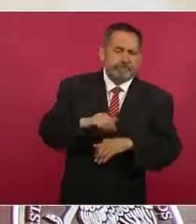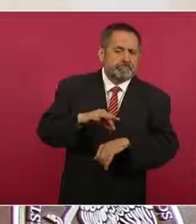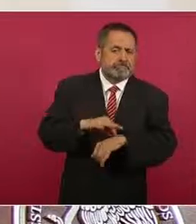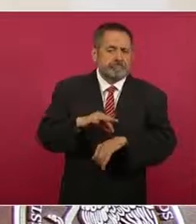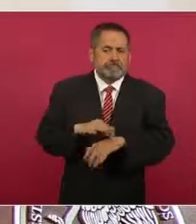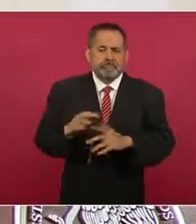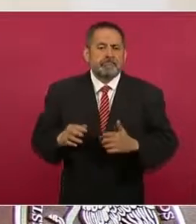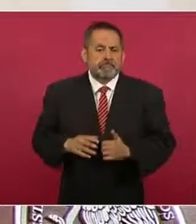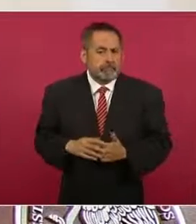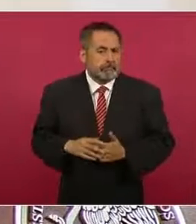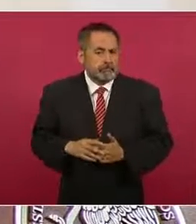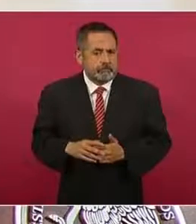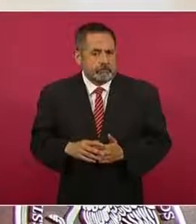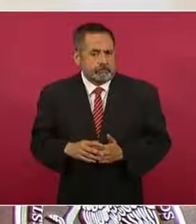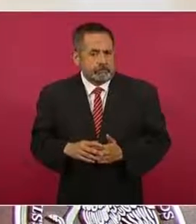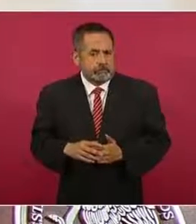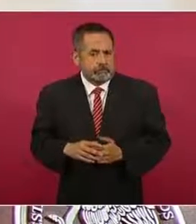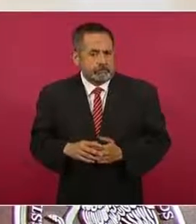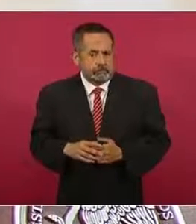de